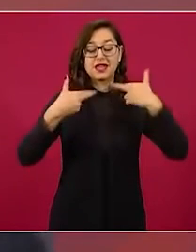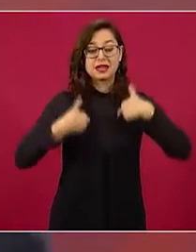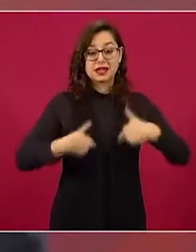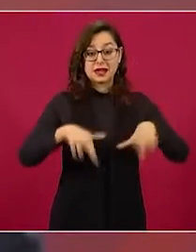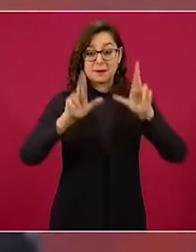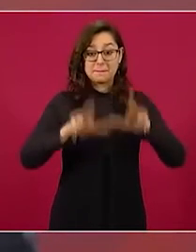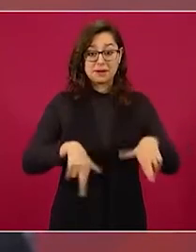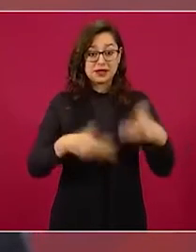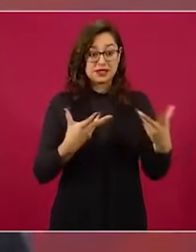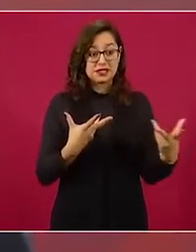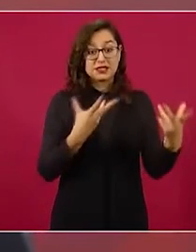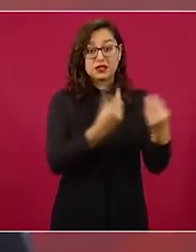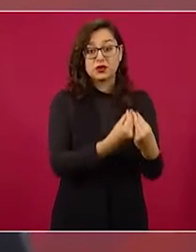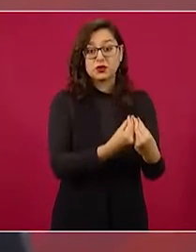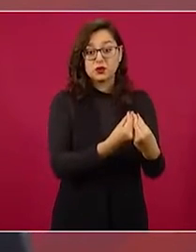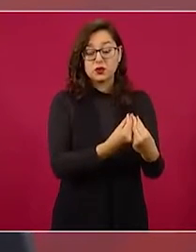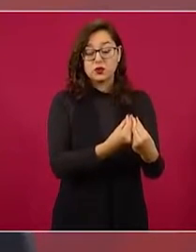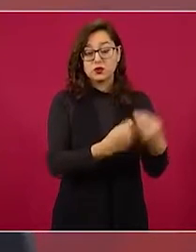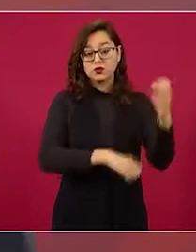no representan al pueblo.